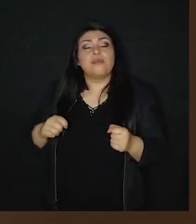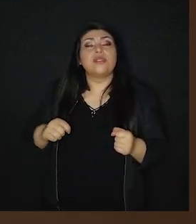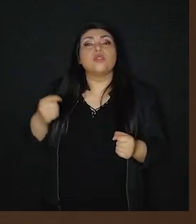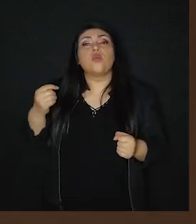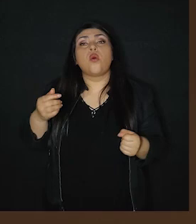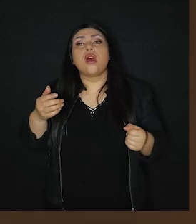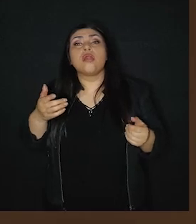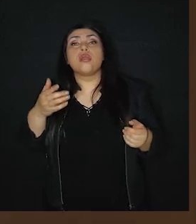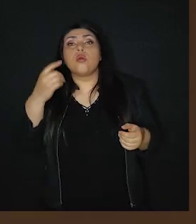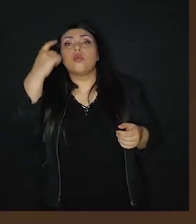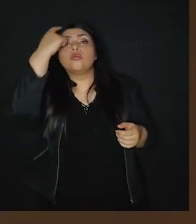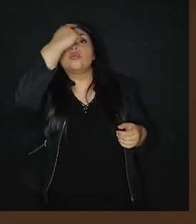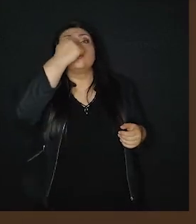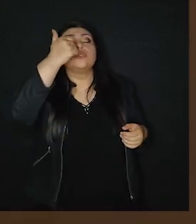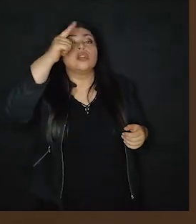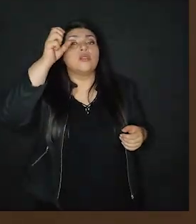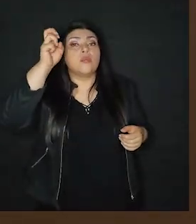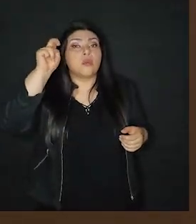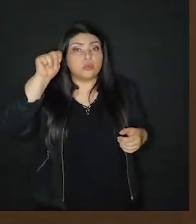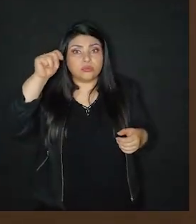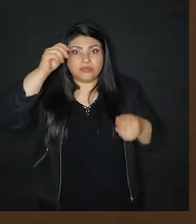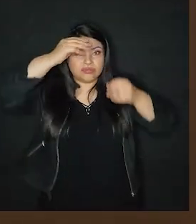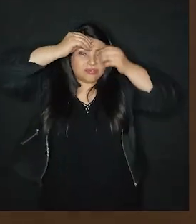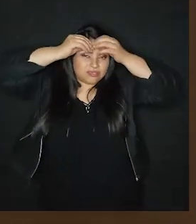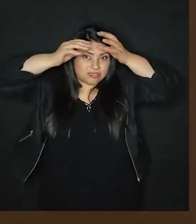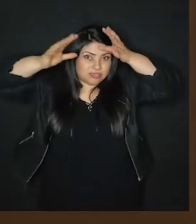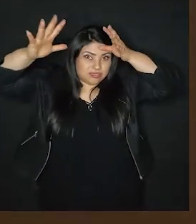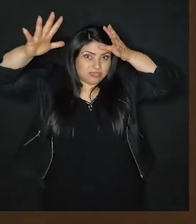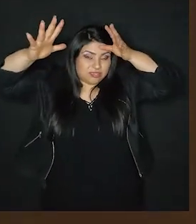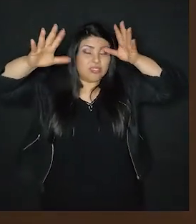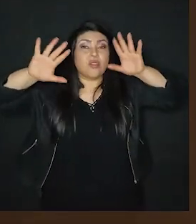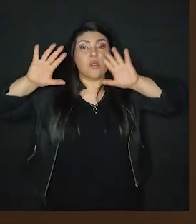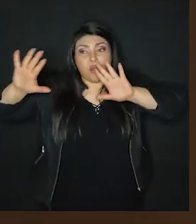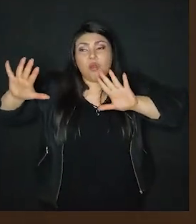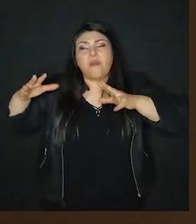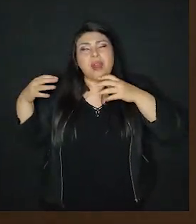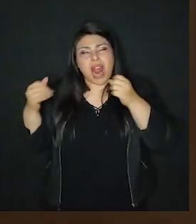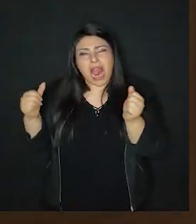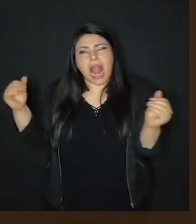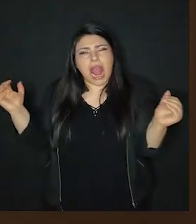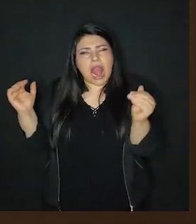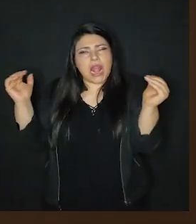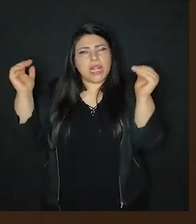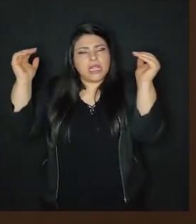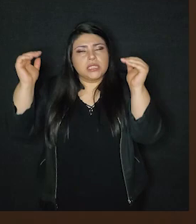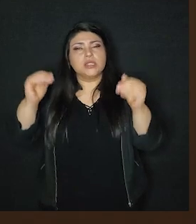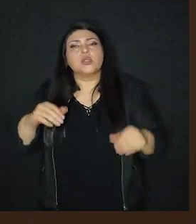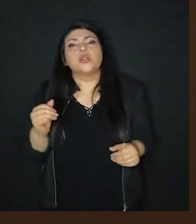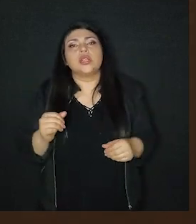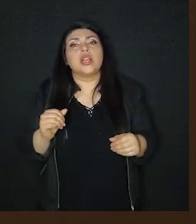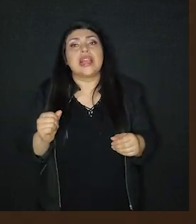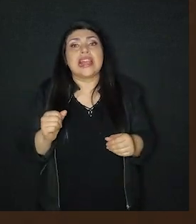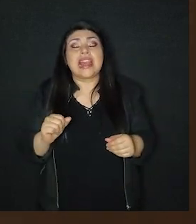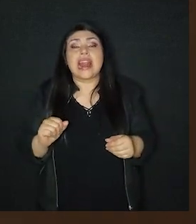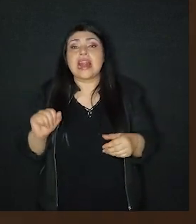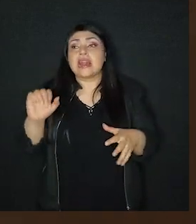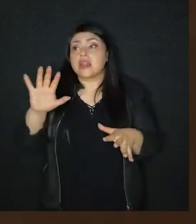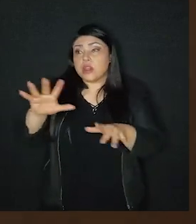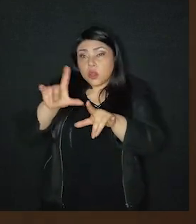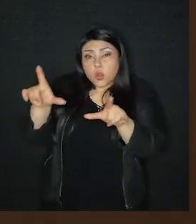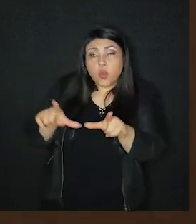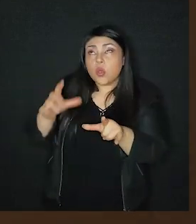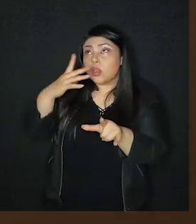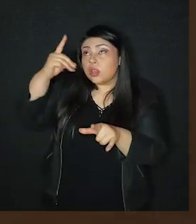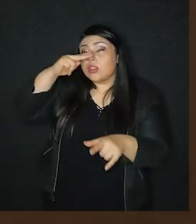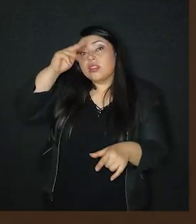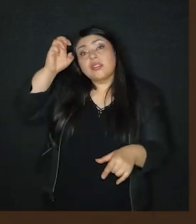cuidara El Edén es Adán cuida el El Edén hagan labra El Edén y ahí le dice lo